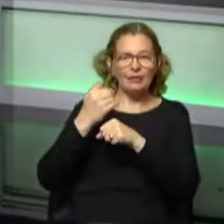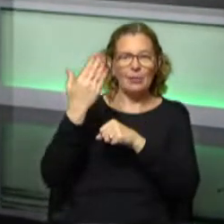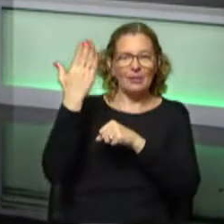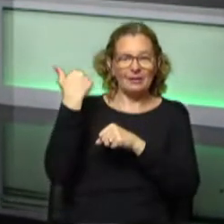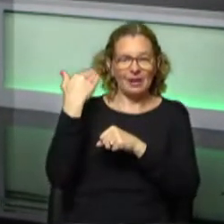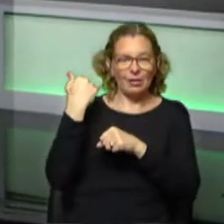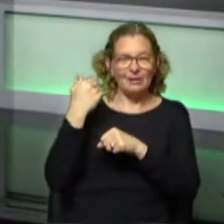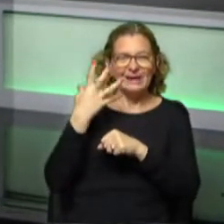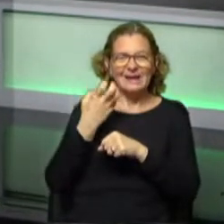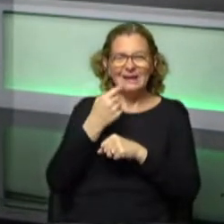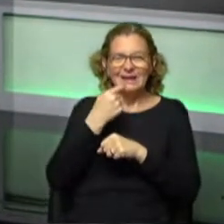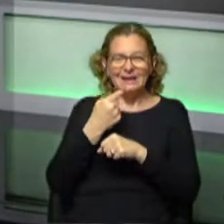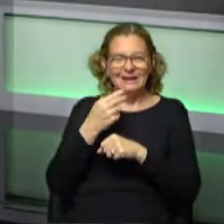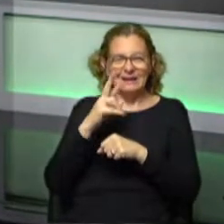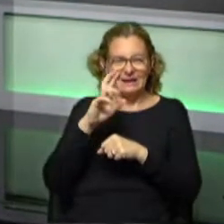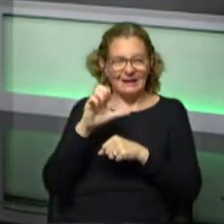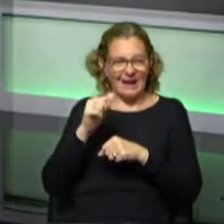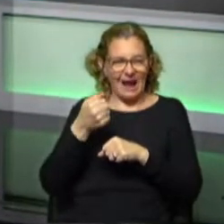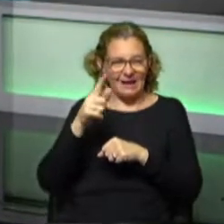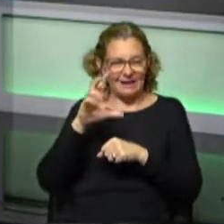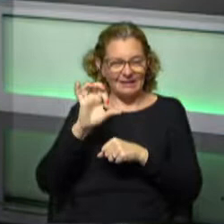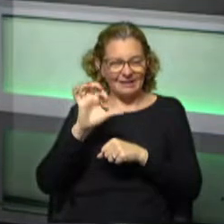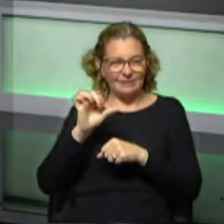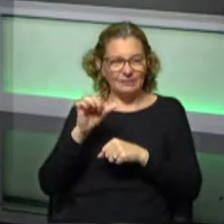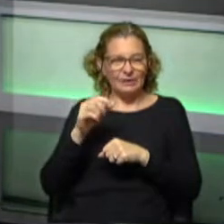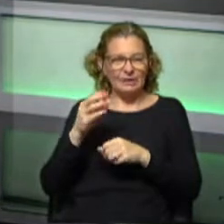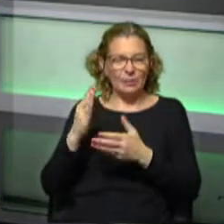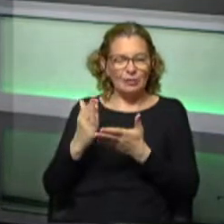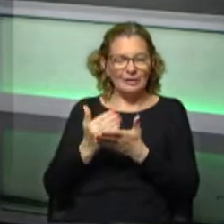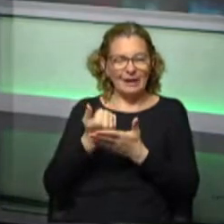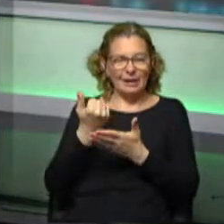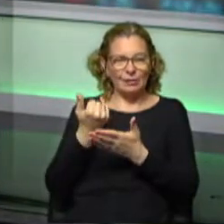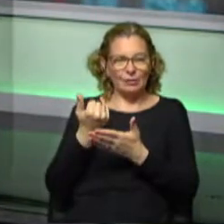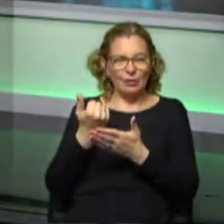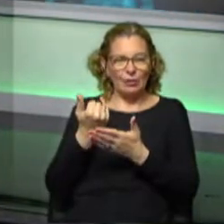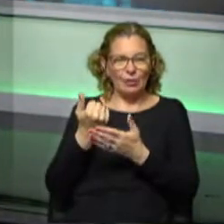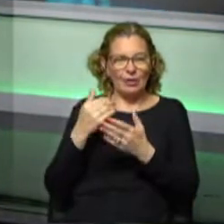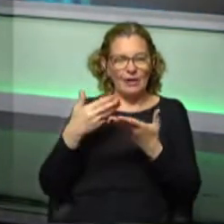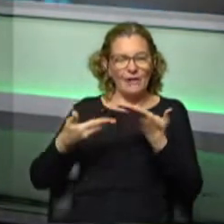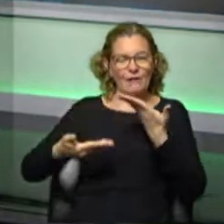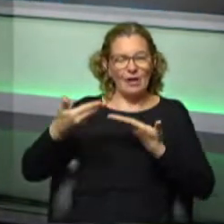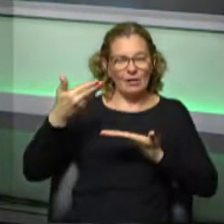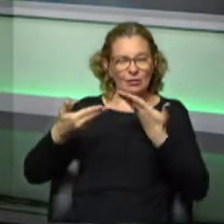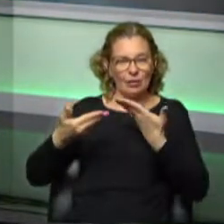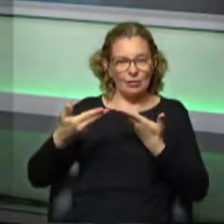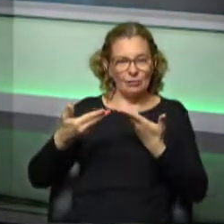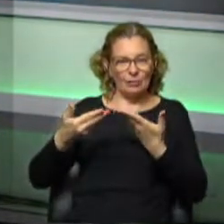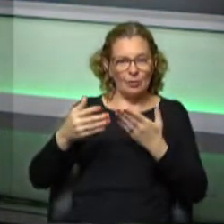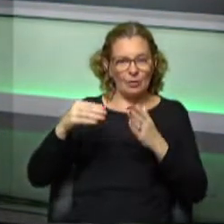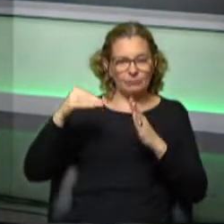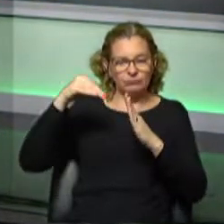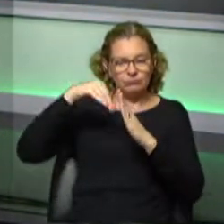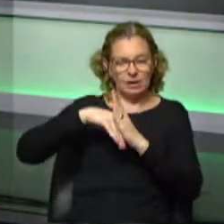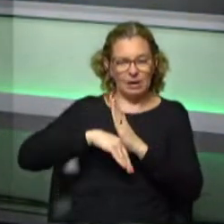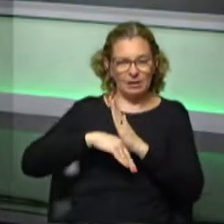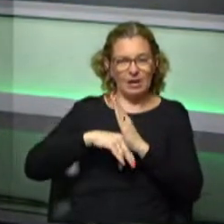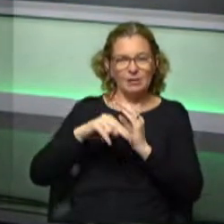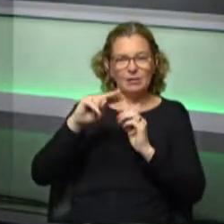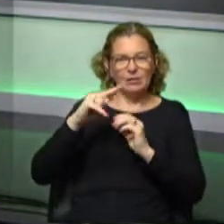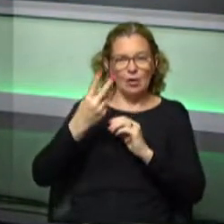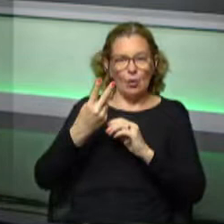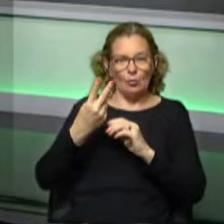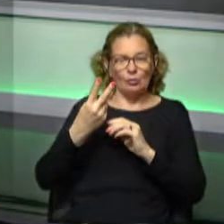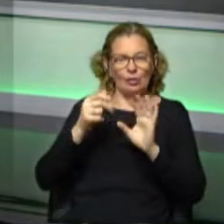Qué quiere decir en términos reales en este contexto que estamos descontando el efecto de la inflación tuvimos la caída en el segundo trimestre